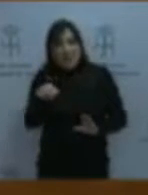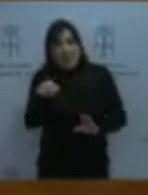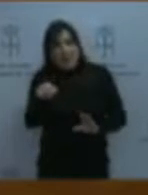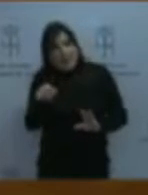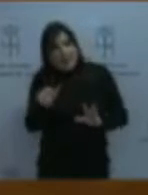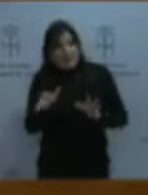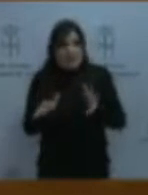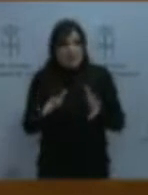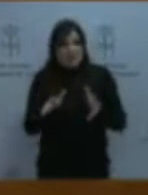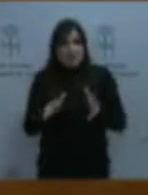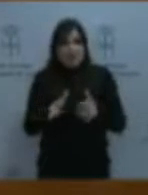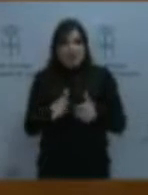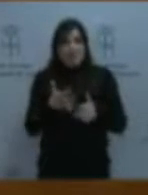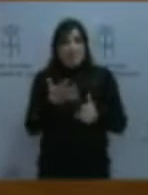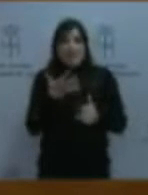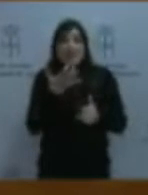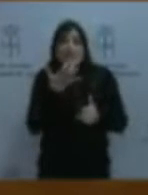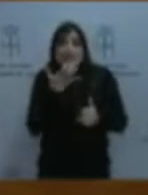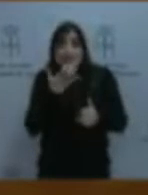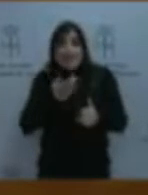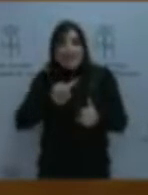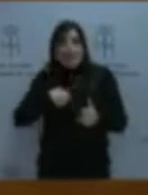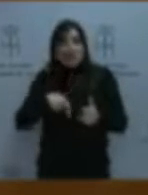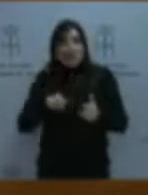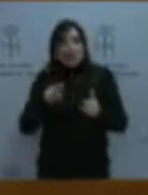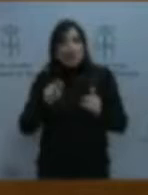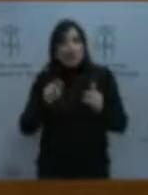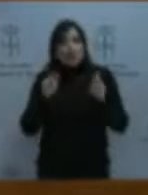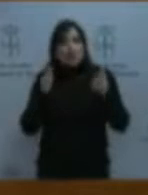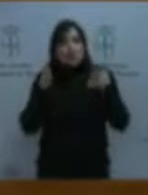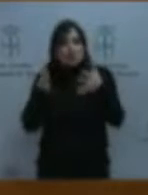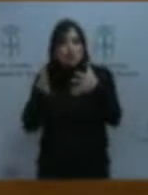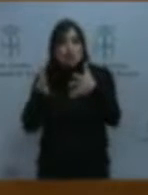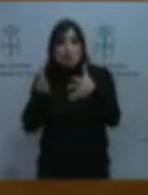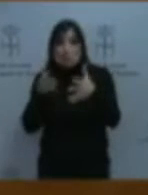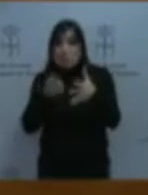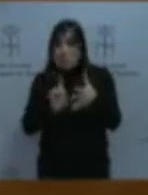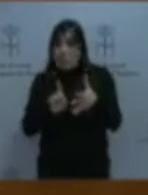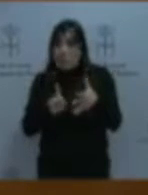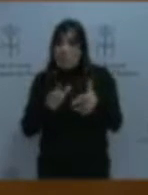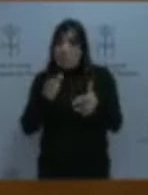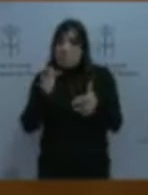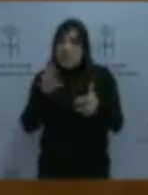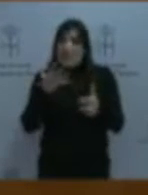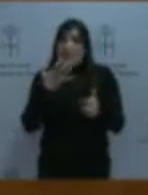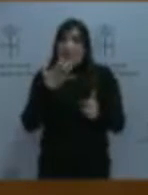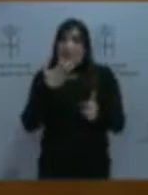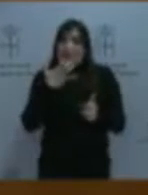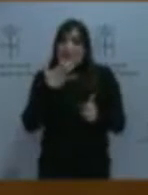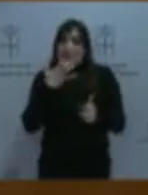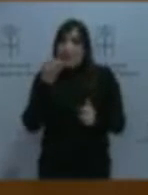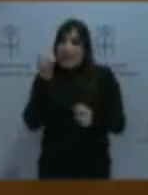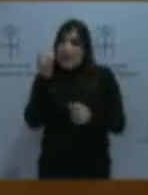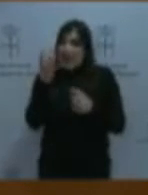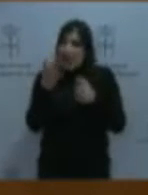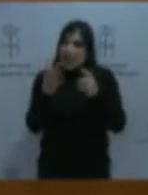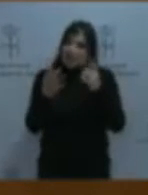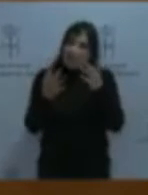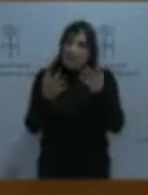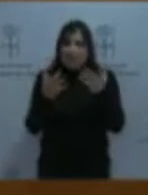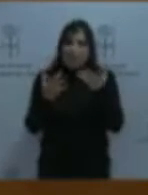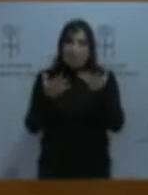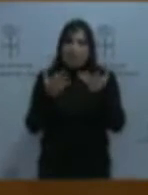en el asunto y si no nos tomamos en serio la actividad no legislativa que el resto de grupos planteamos en esta